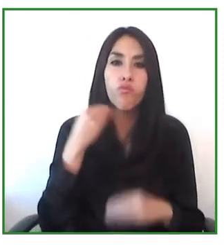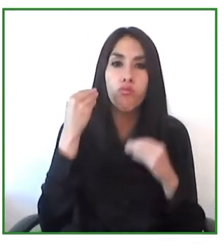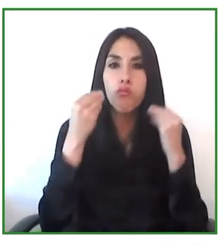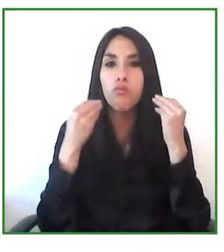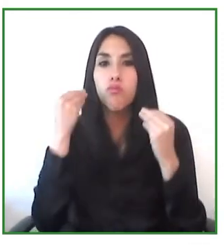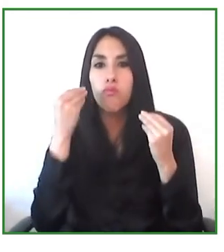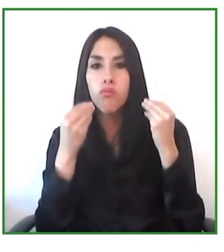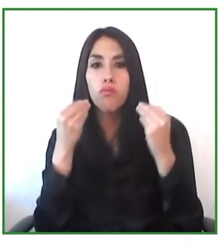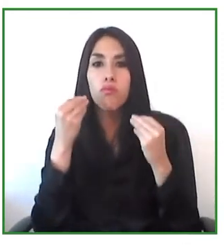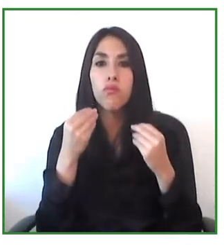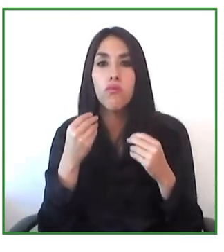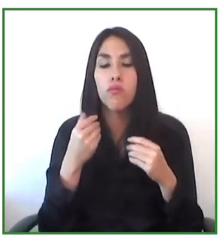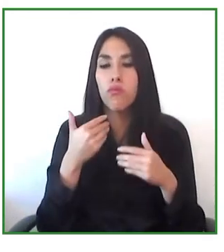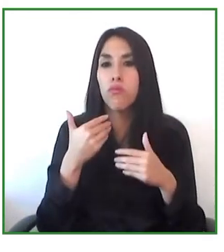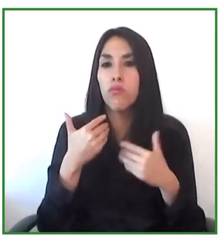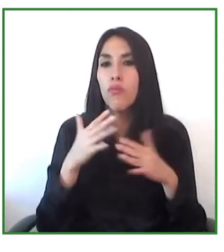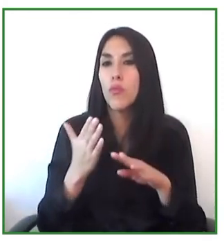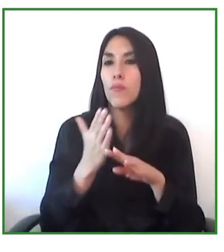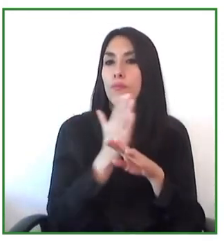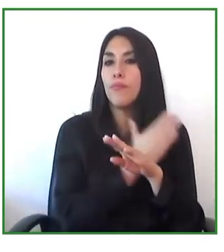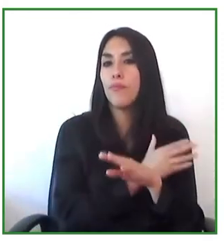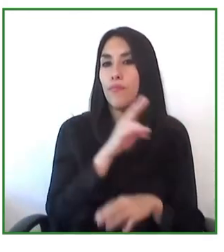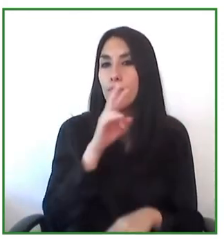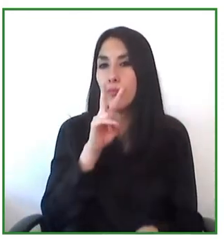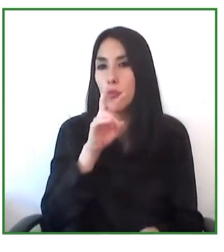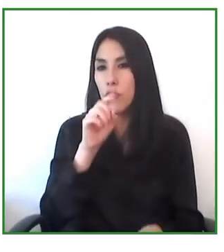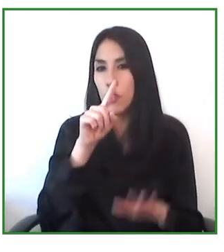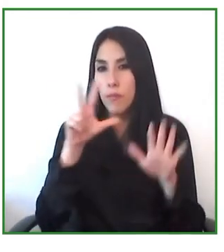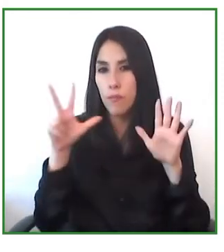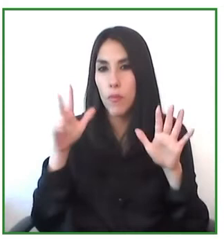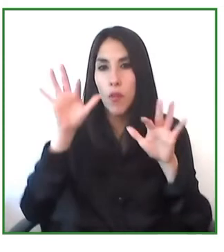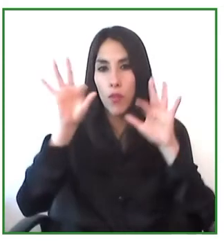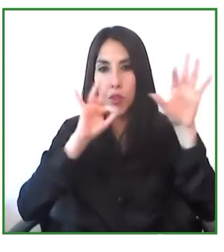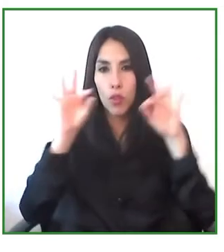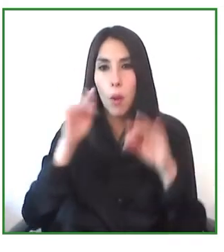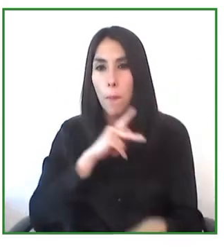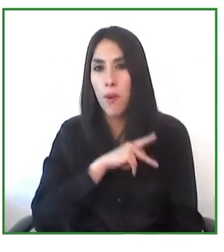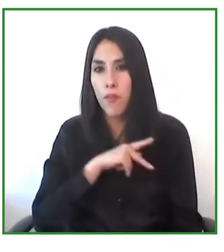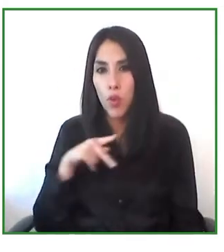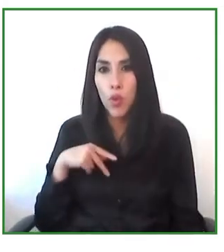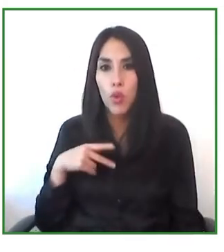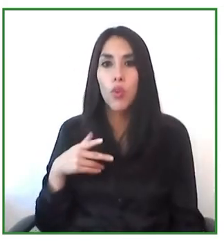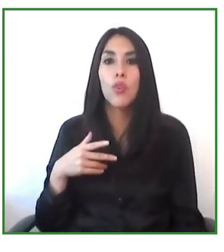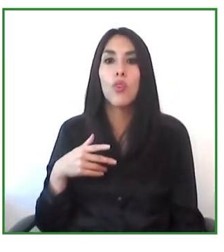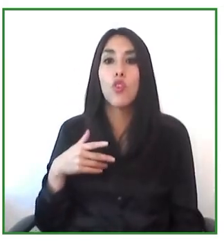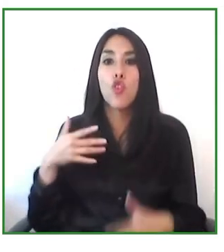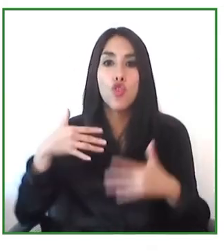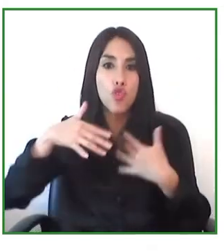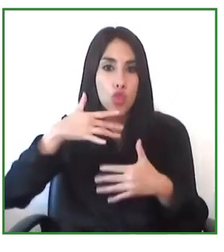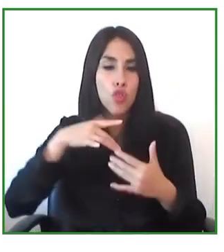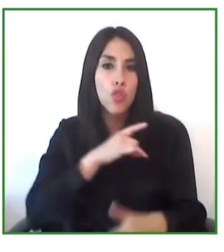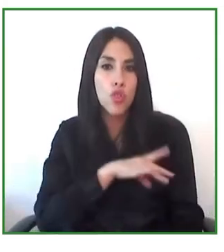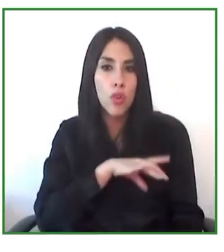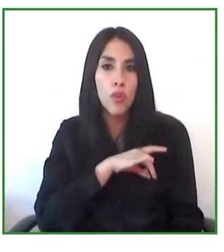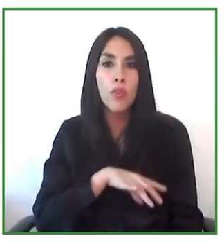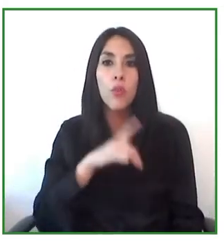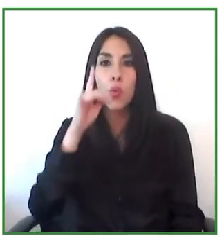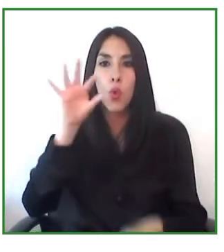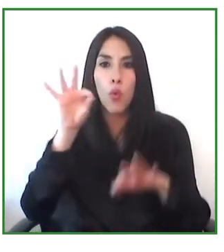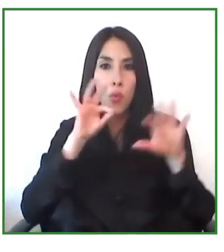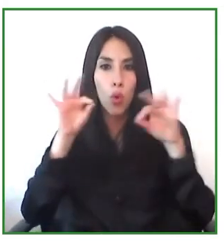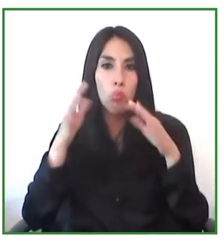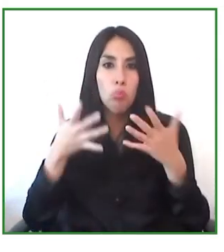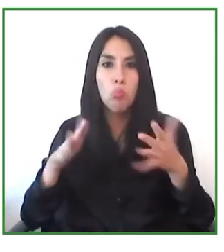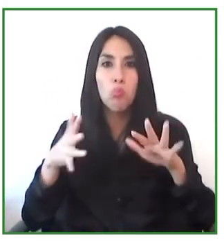2016, en una recopilación del Ministerio de Desarrollo Social de Chile, se estima que dentro de la